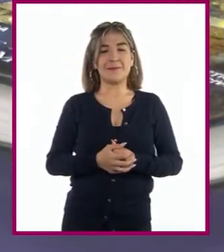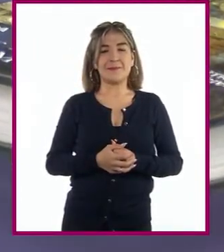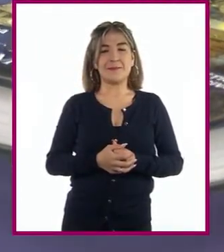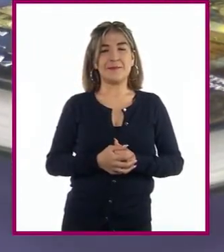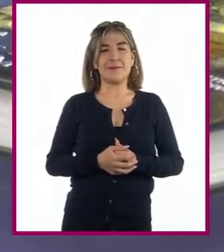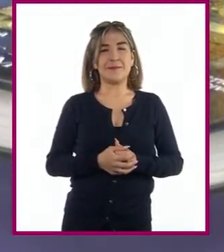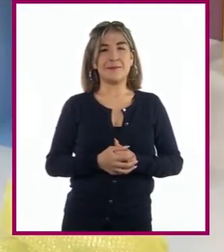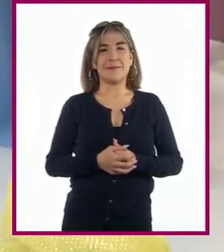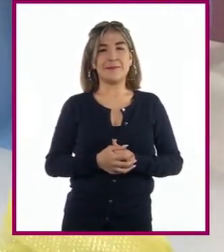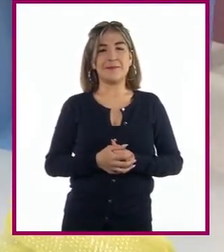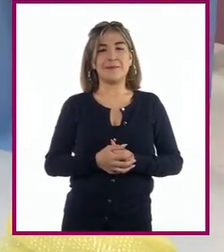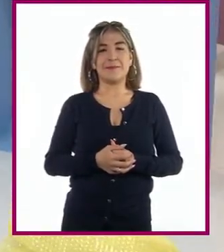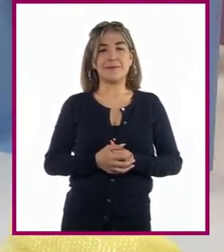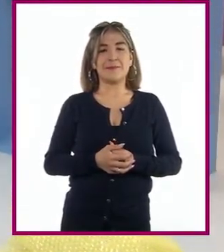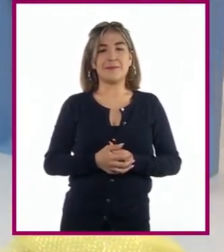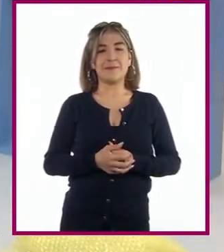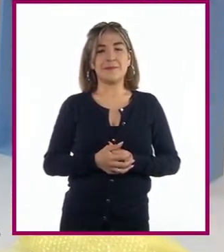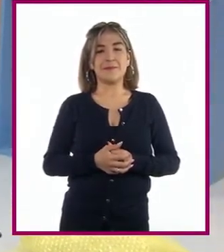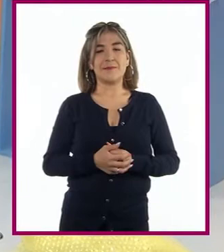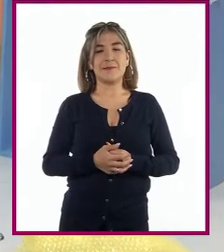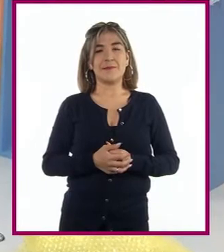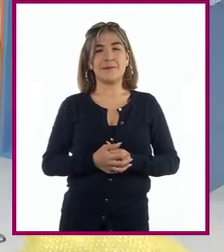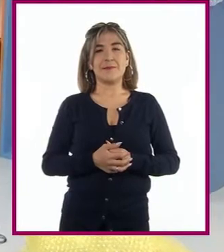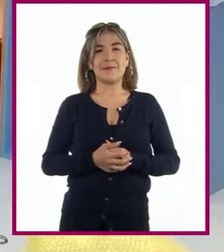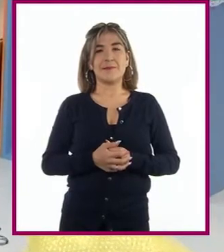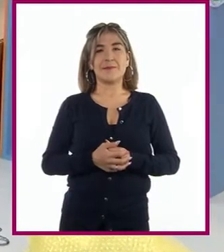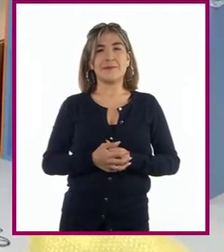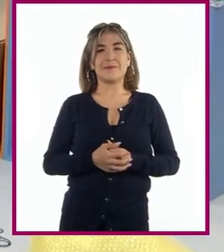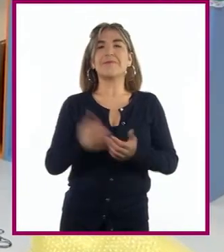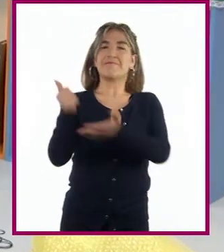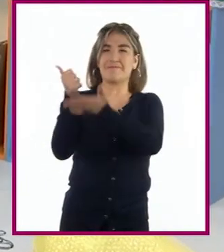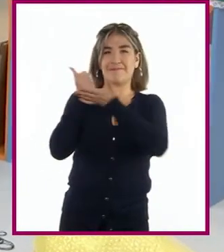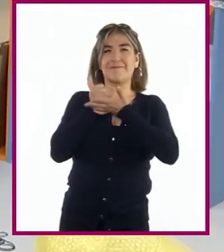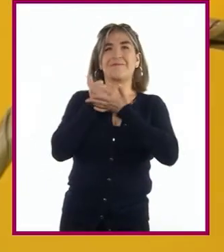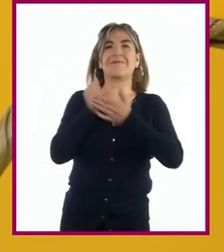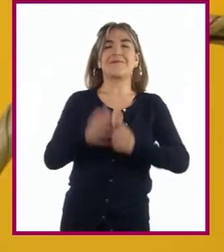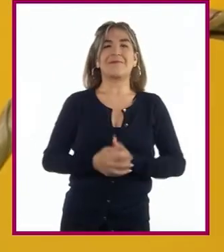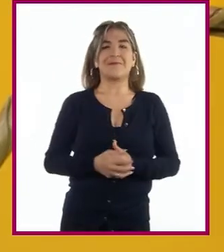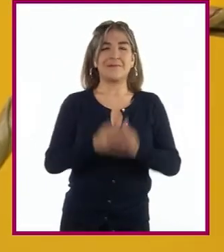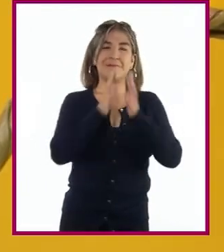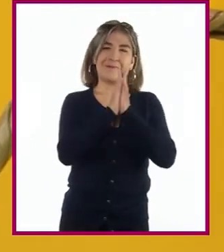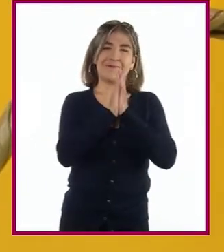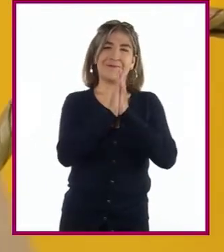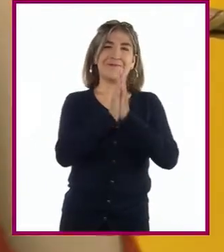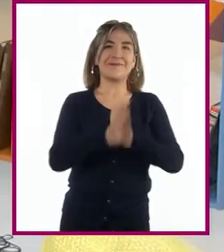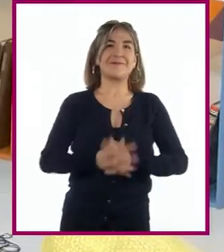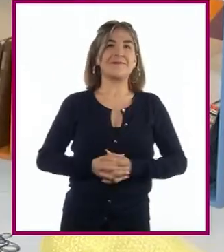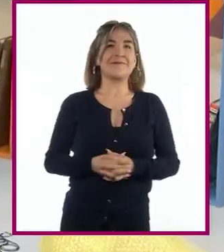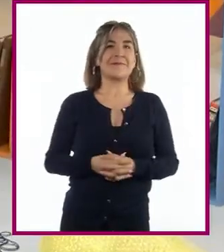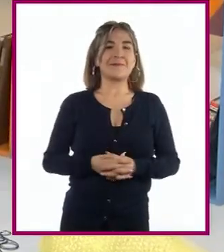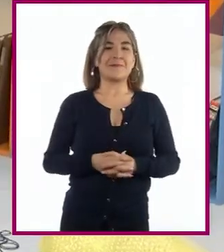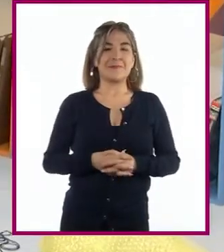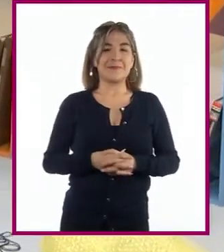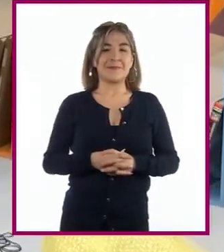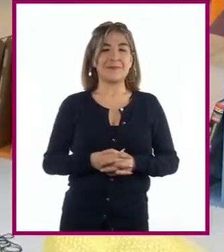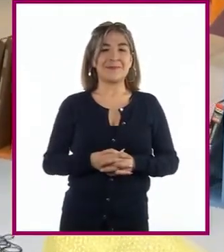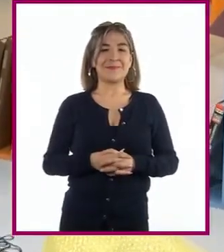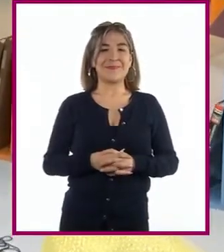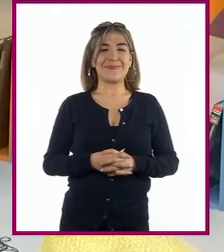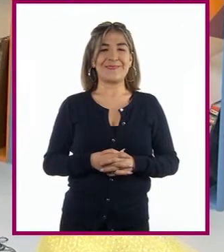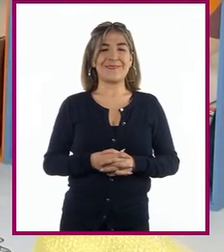uh-huh, tú tómalo. Y ayúdame. Por favor. Ay. ¿Se te